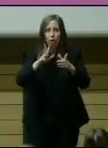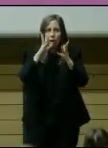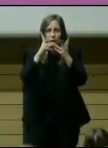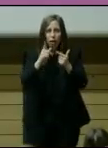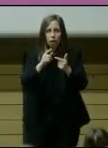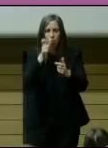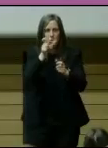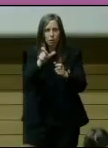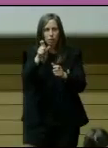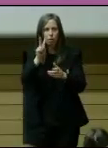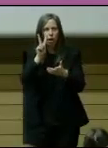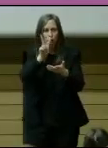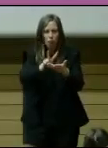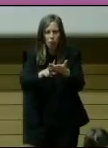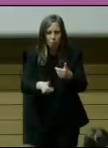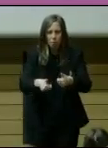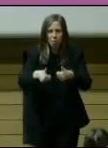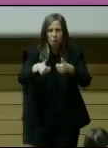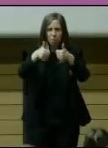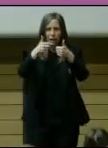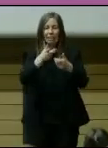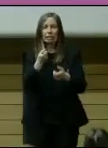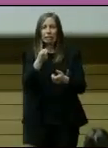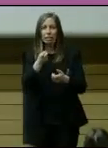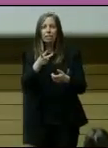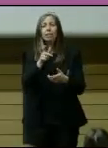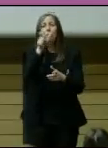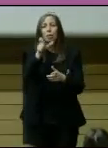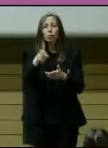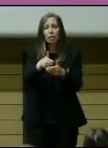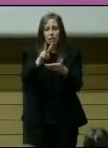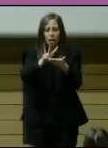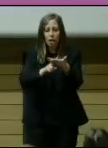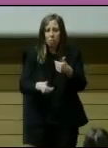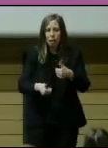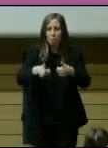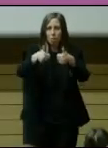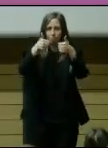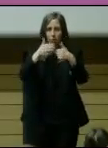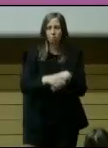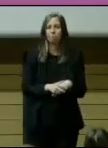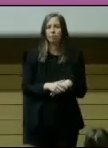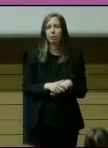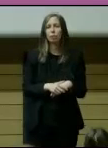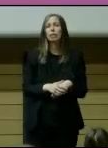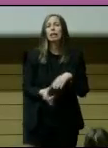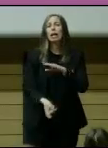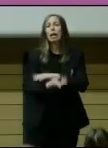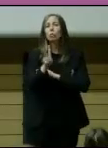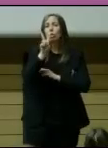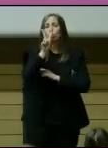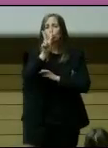tienes que buscarte la vida para que tu noticia suba. Yo os explicaré con detalle cómo funciona esto. Pero bueno, tenemos dos causas de que